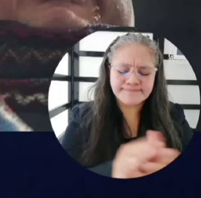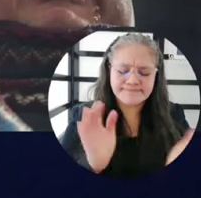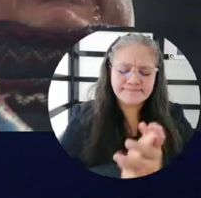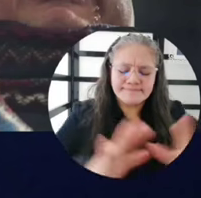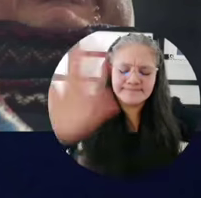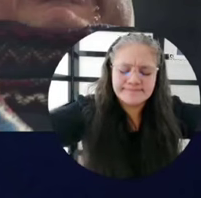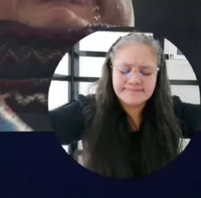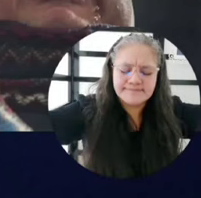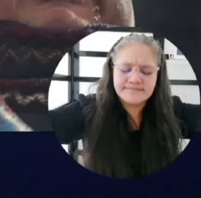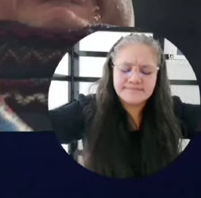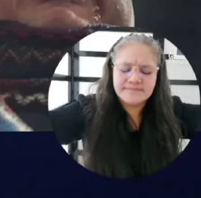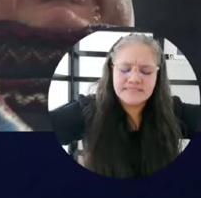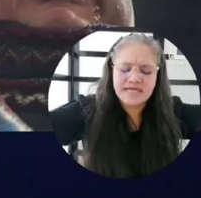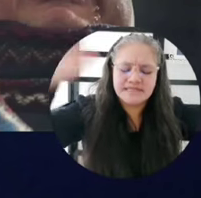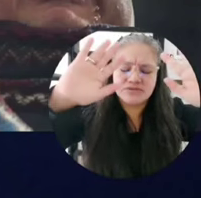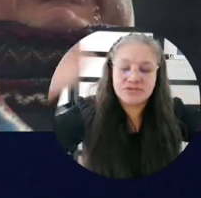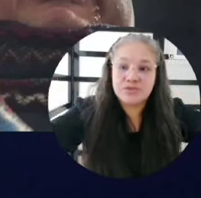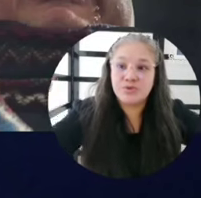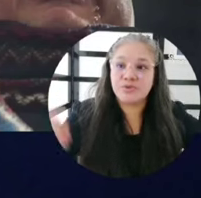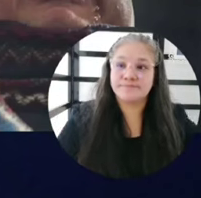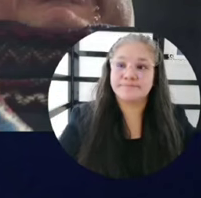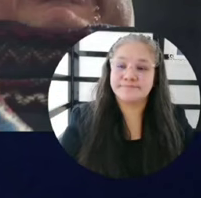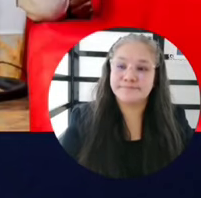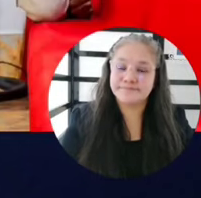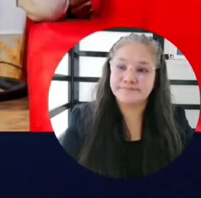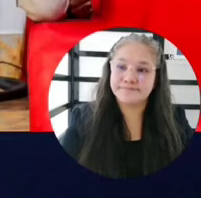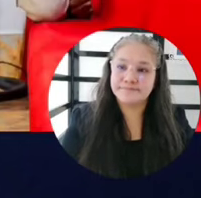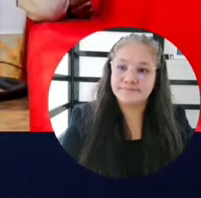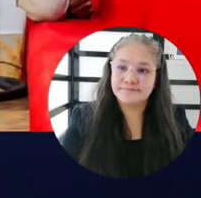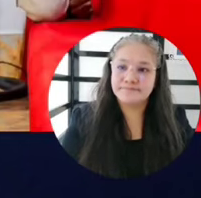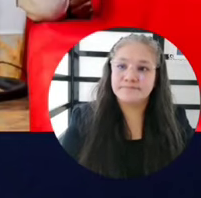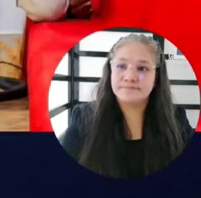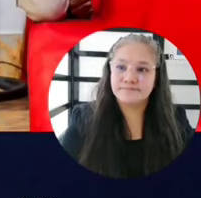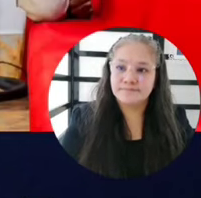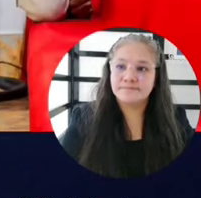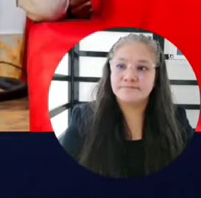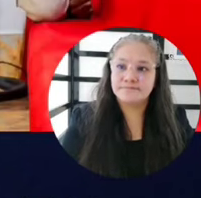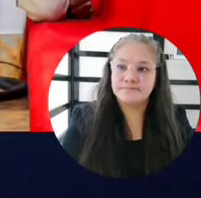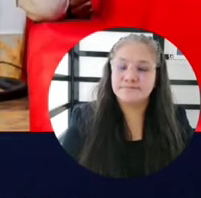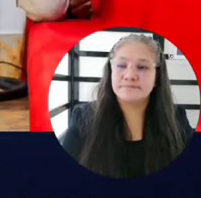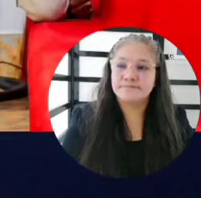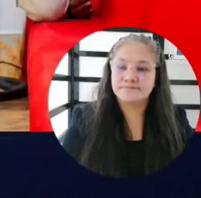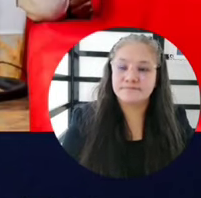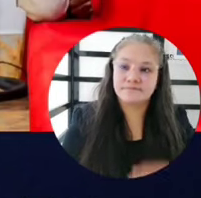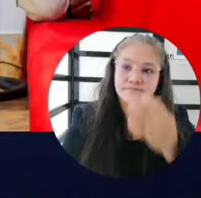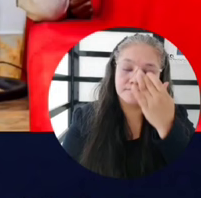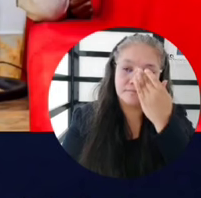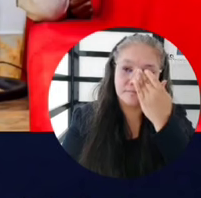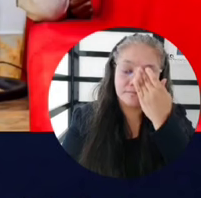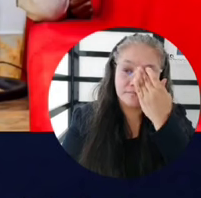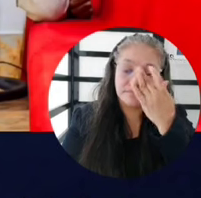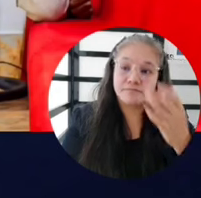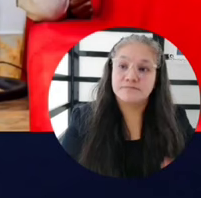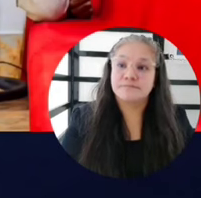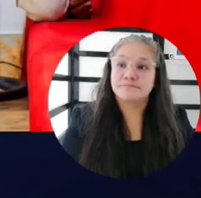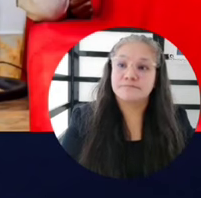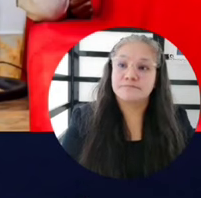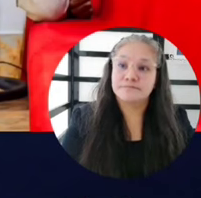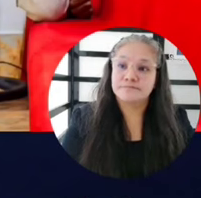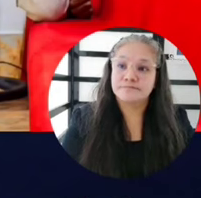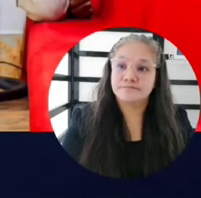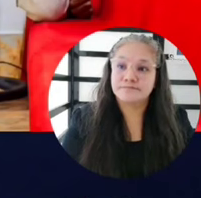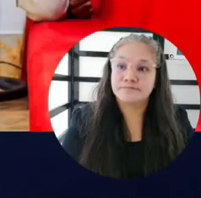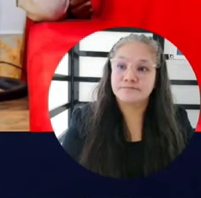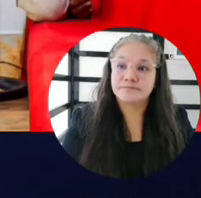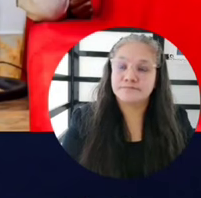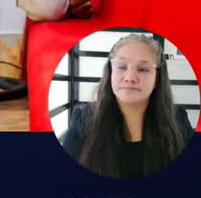palabra por su oído, iba teniendo un efecto, rasgó sus vestidos, se tiró al piso, se humilló delante del Dios del cielo y dijo: eso que está